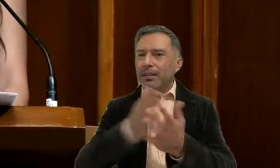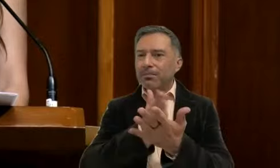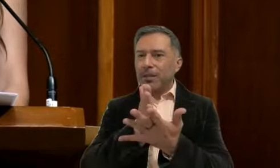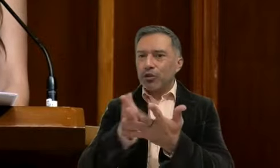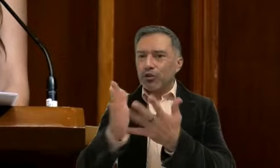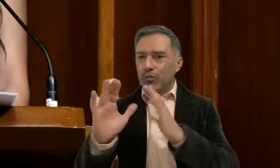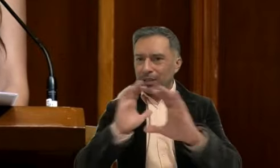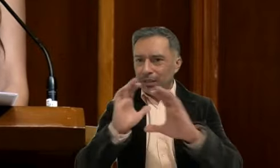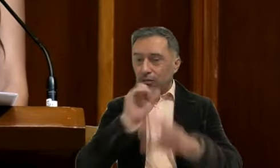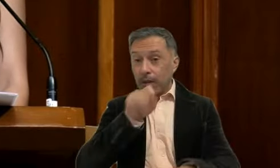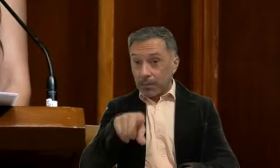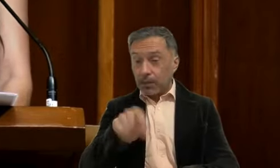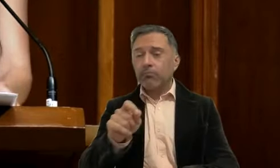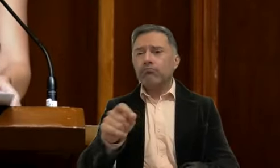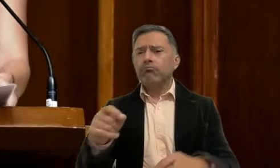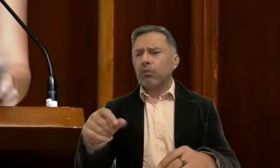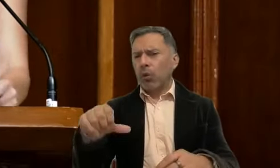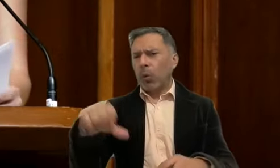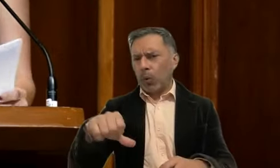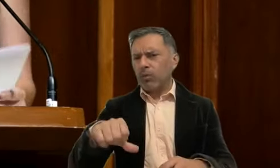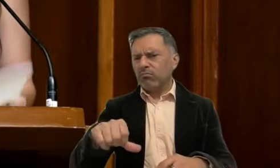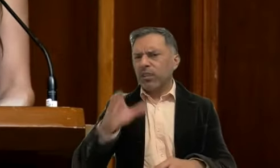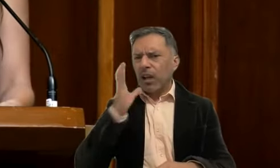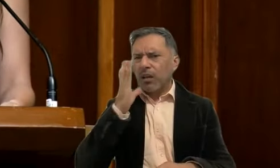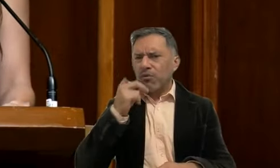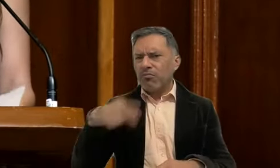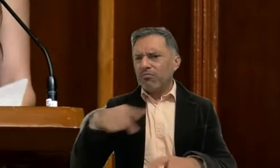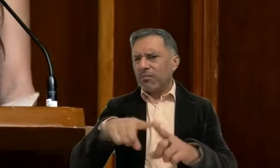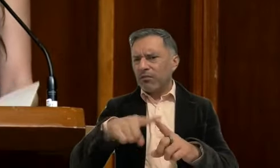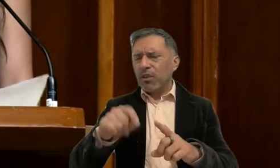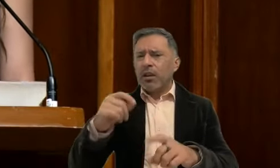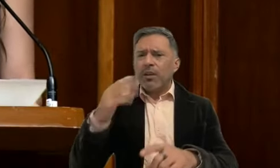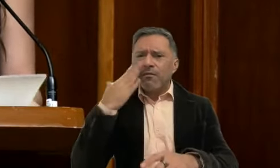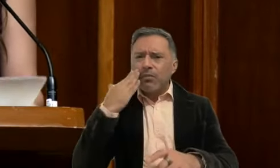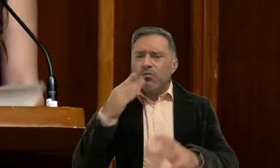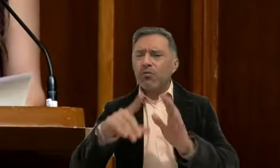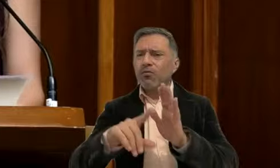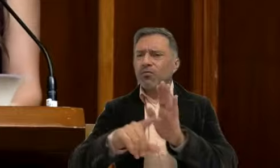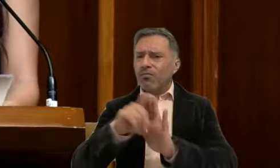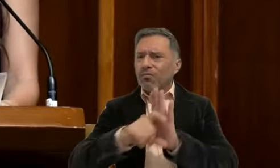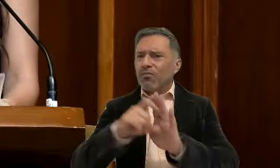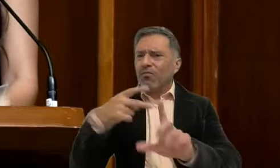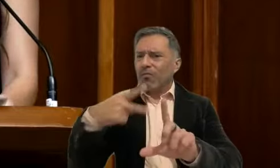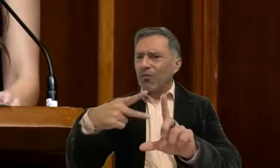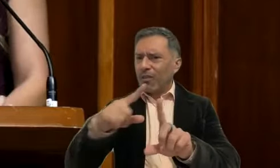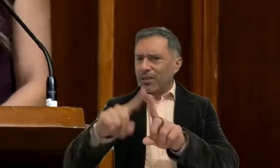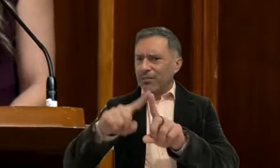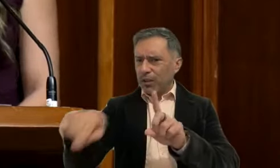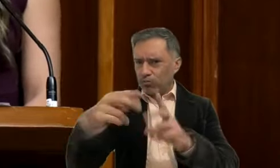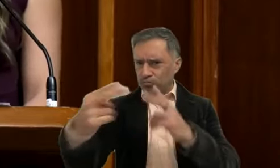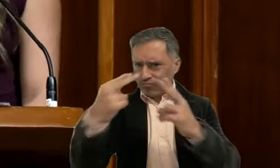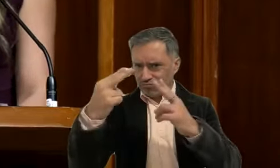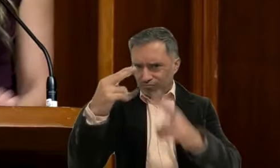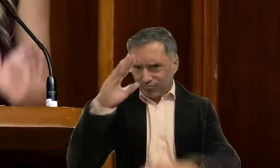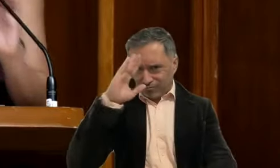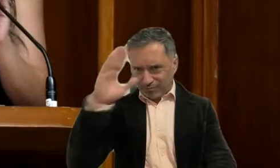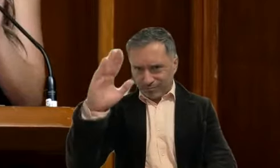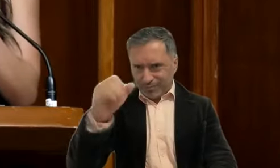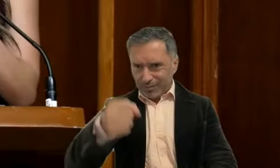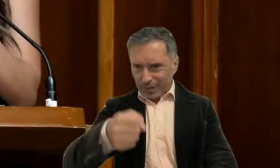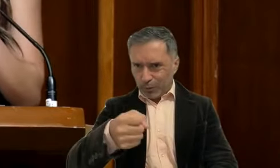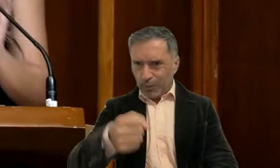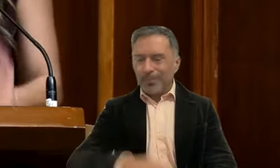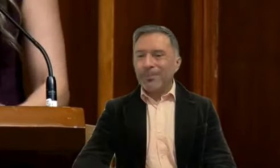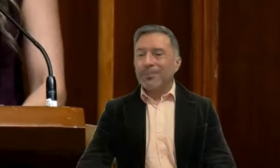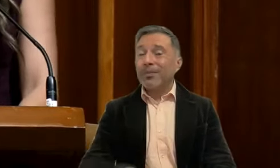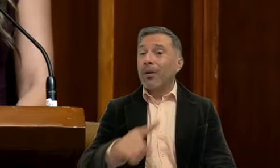de este poder legislativo en las diversas plataformas digitales. En el último año hemos sido testigos